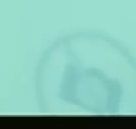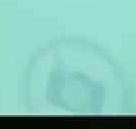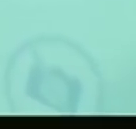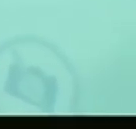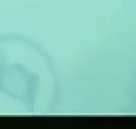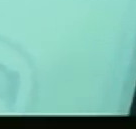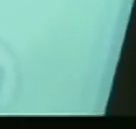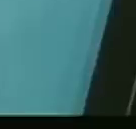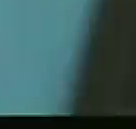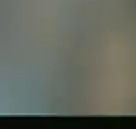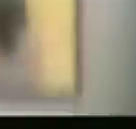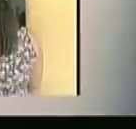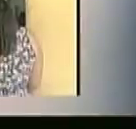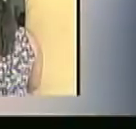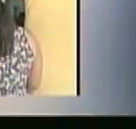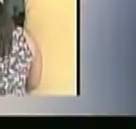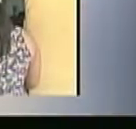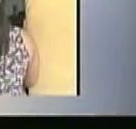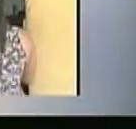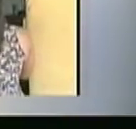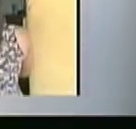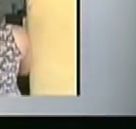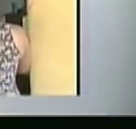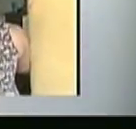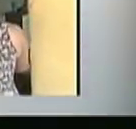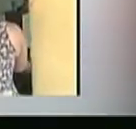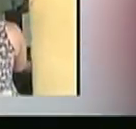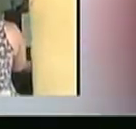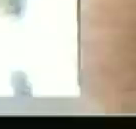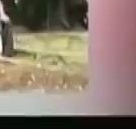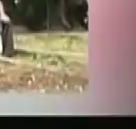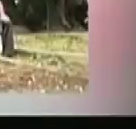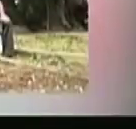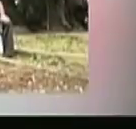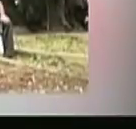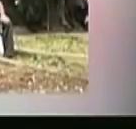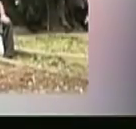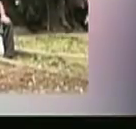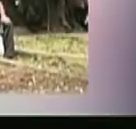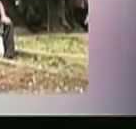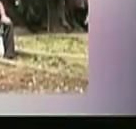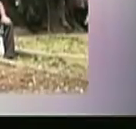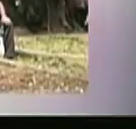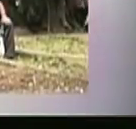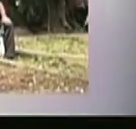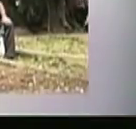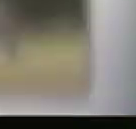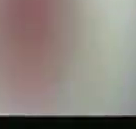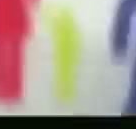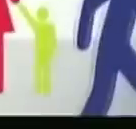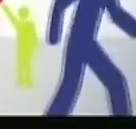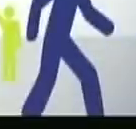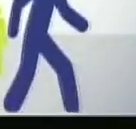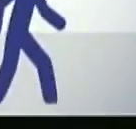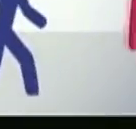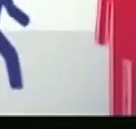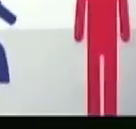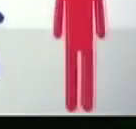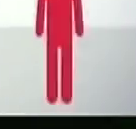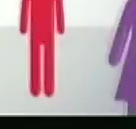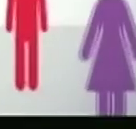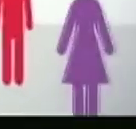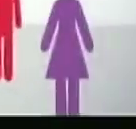personas registradas podrán acceder a muchos beneficios del gobierno bolivariano. Entre los principales